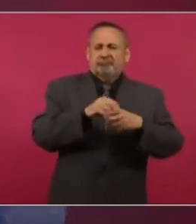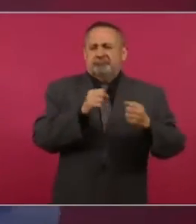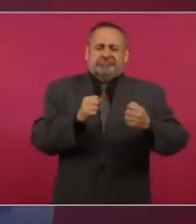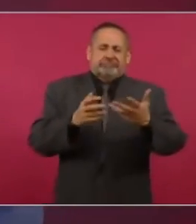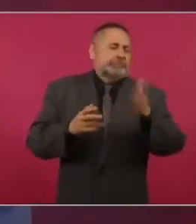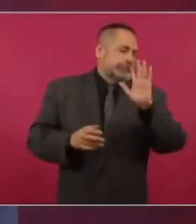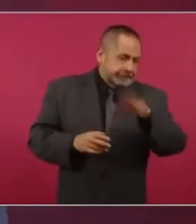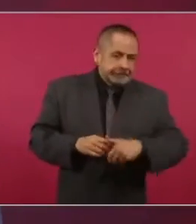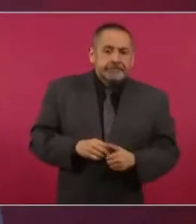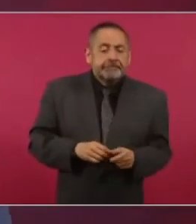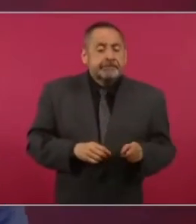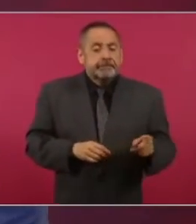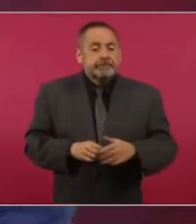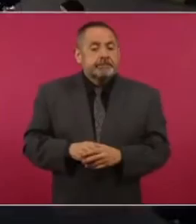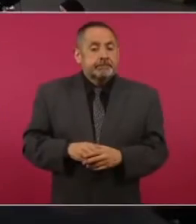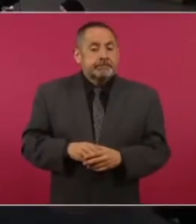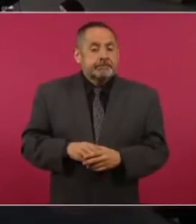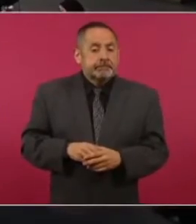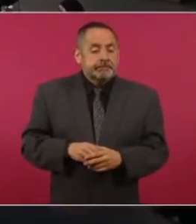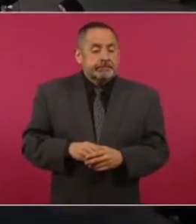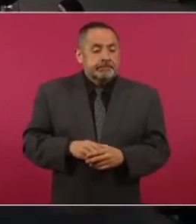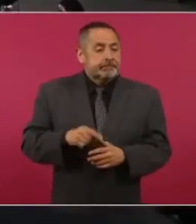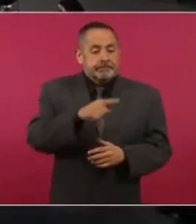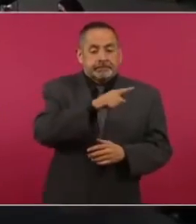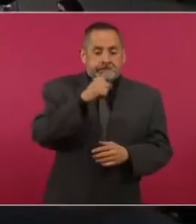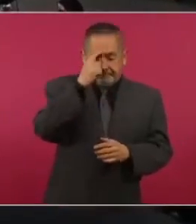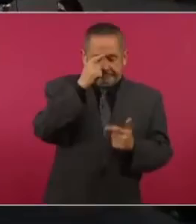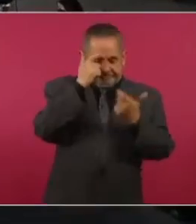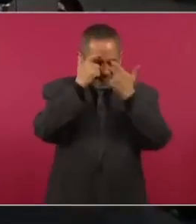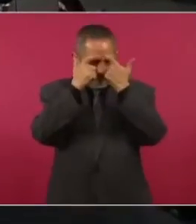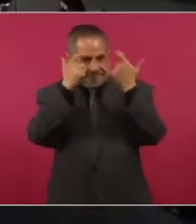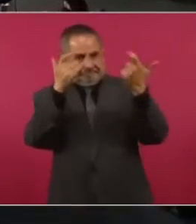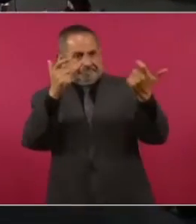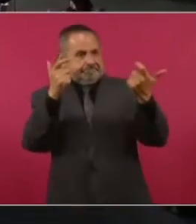y con un mareo